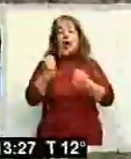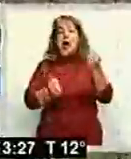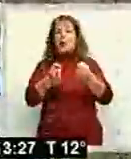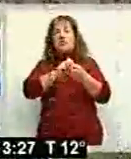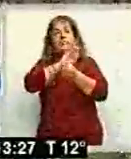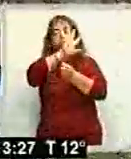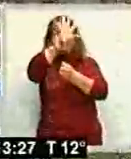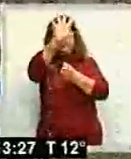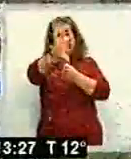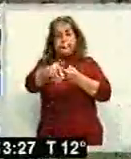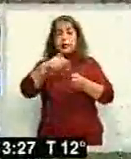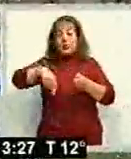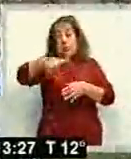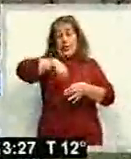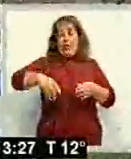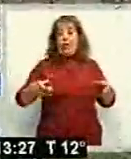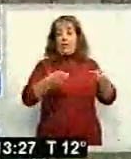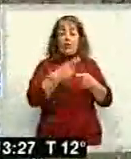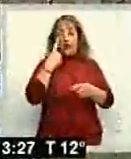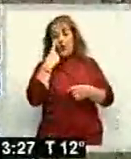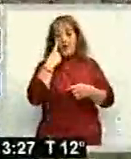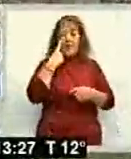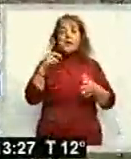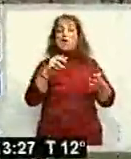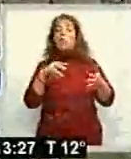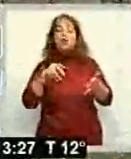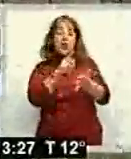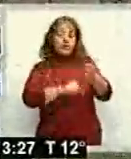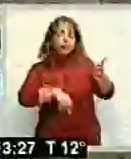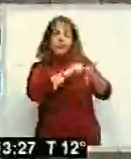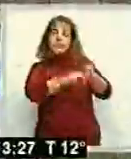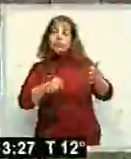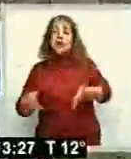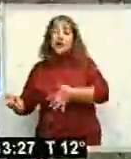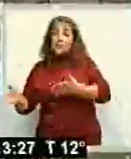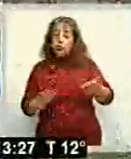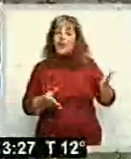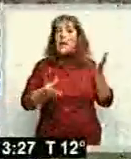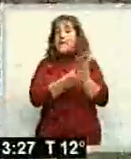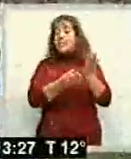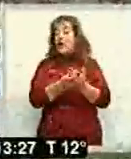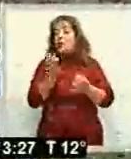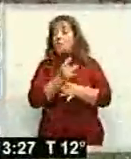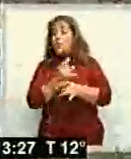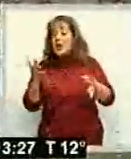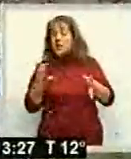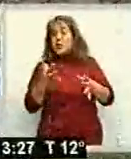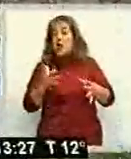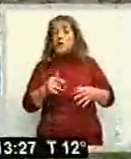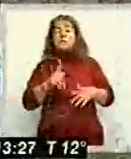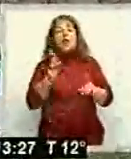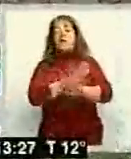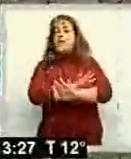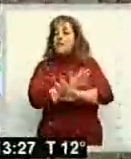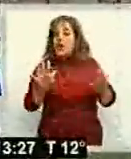lo que estamos tratando de impulsar es una resolución para que el Ministerio de Educación en adelante se abstenga de realizar